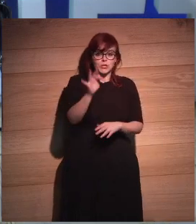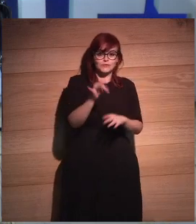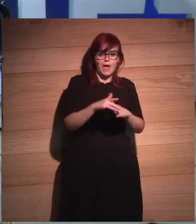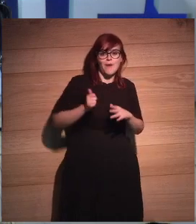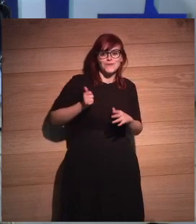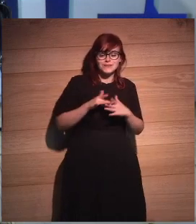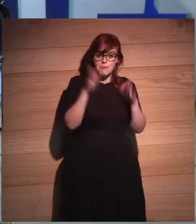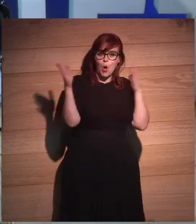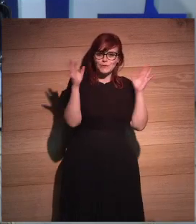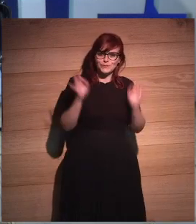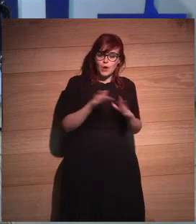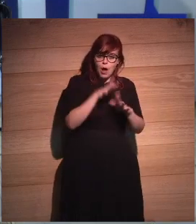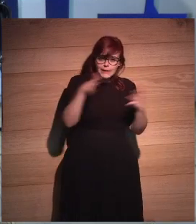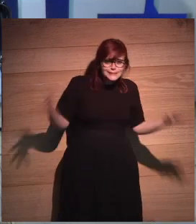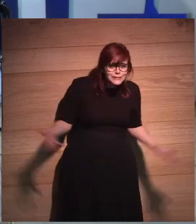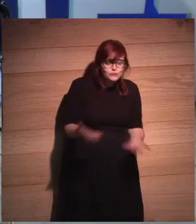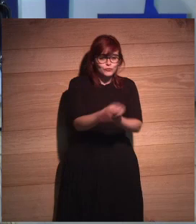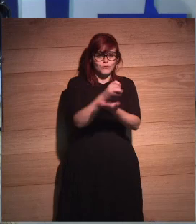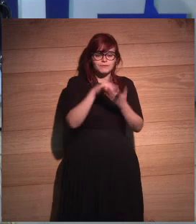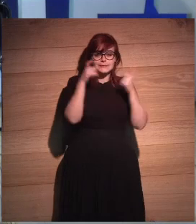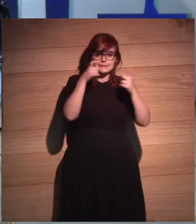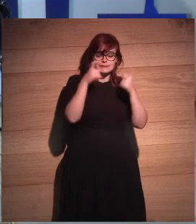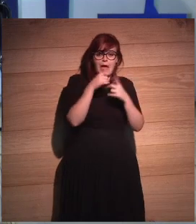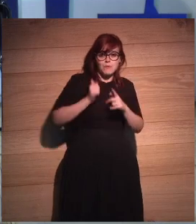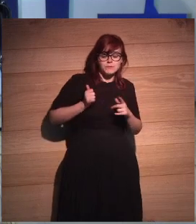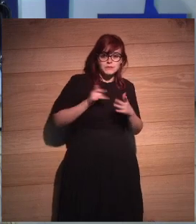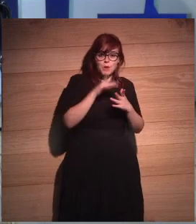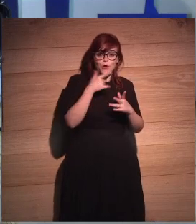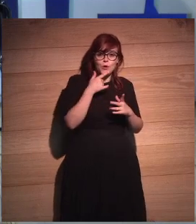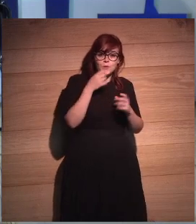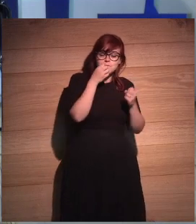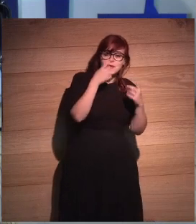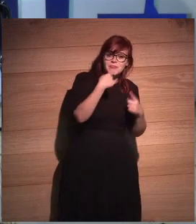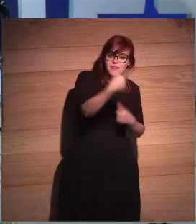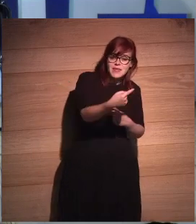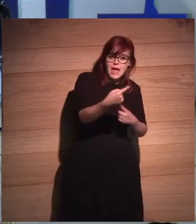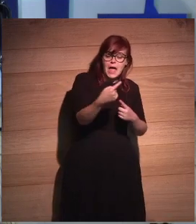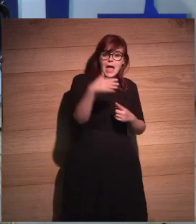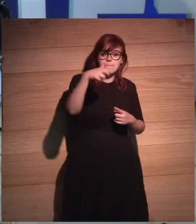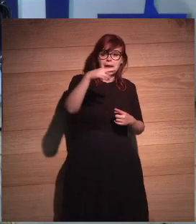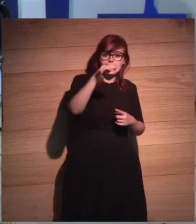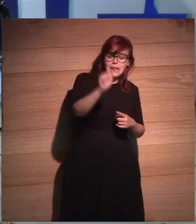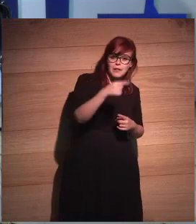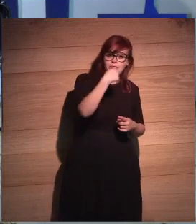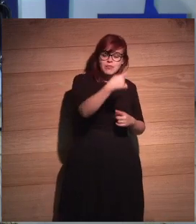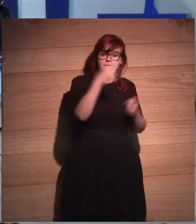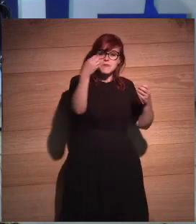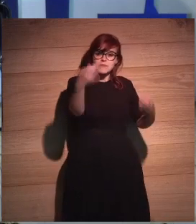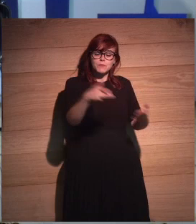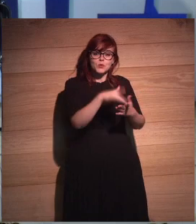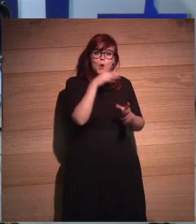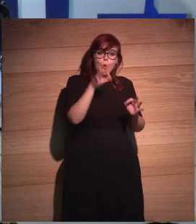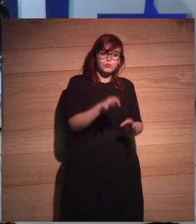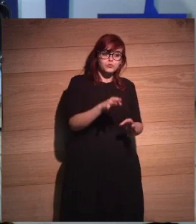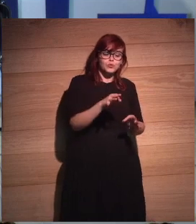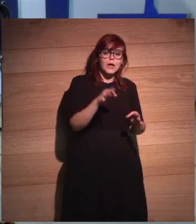momento, tenemos que empujar entre todos. A nosotros nos viene muy bien, y creo que se lo comentaba antes a Marta y alguien más, que decía una compañera mía que